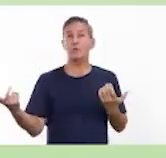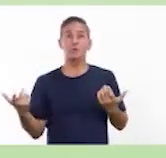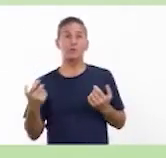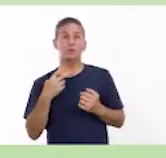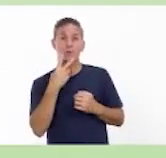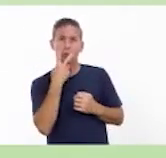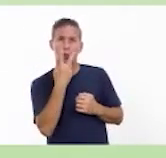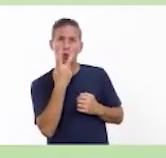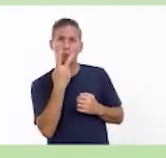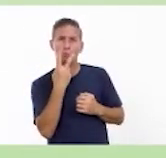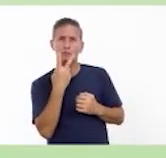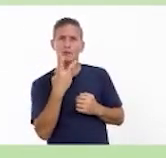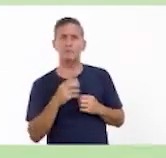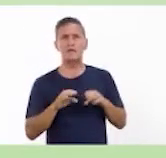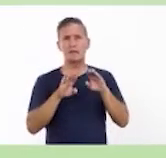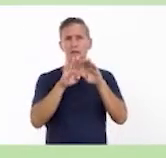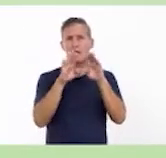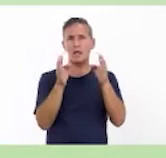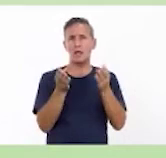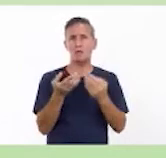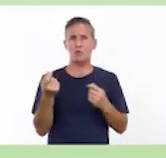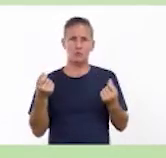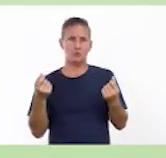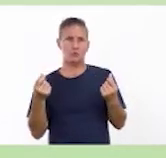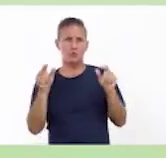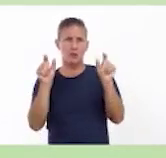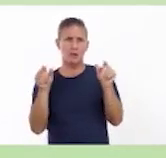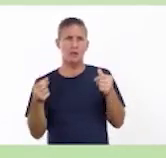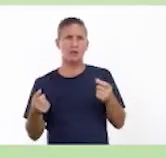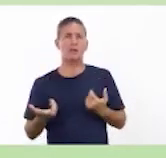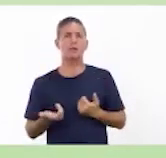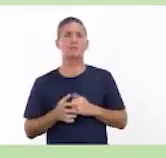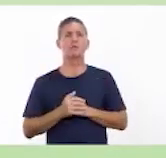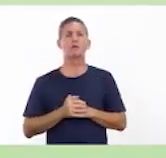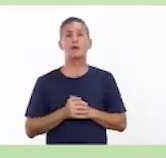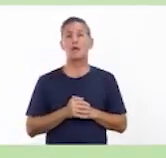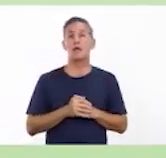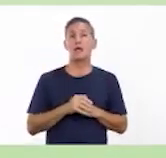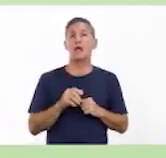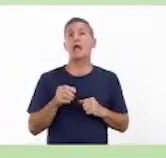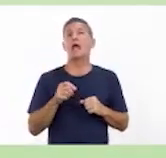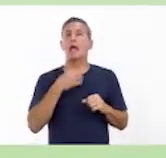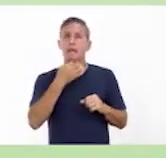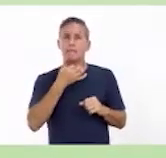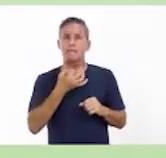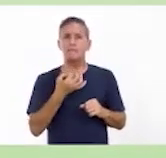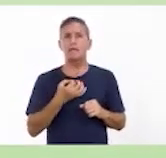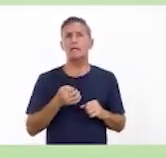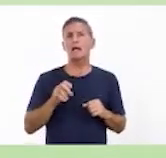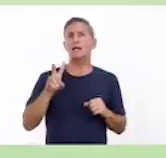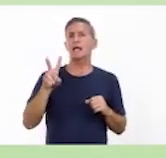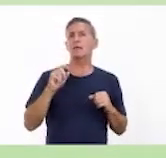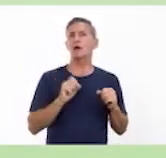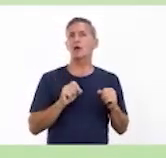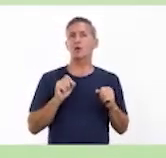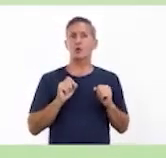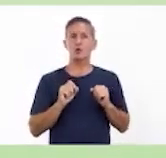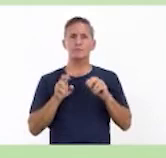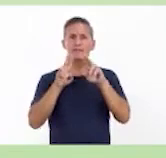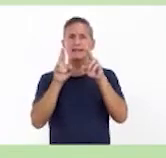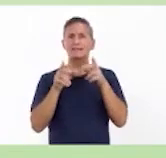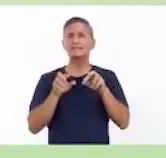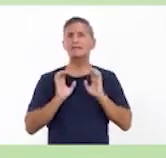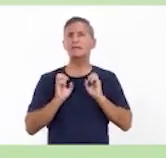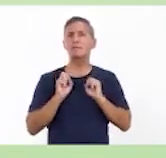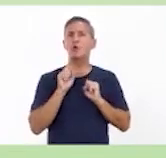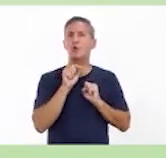decadencia del mundo burgués, explicar el valor del símbolo en ella y apreciar la